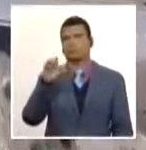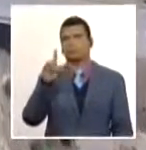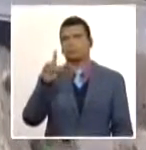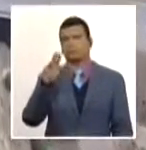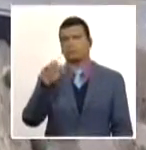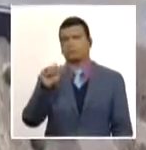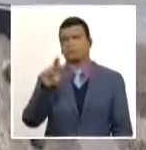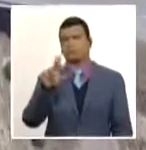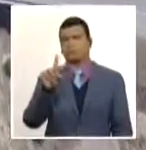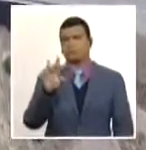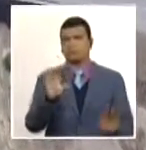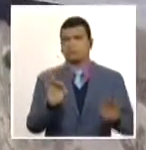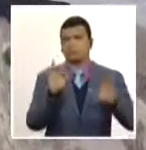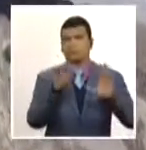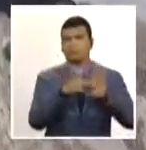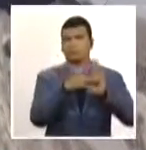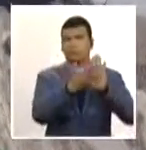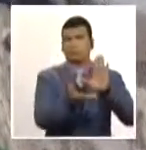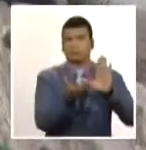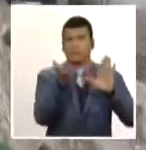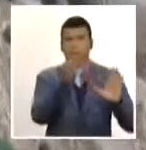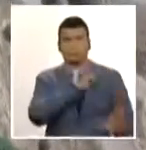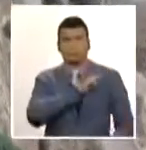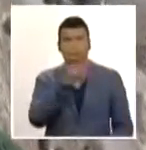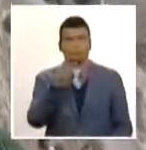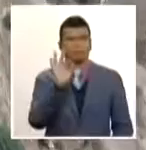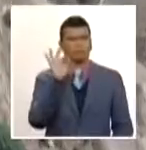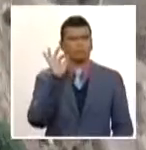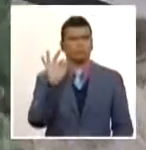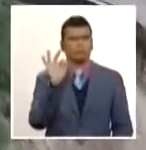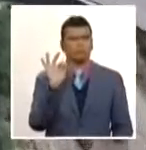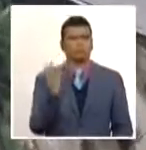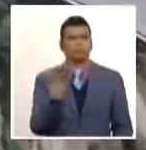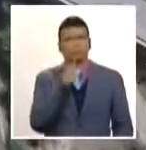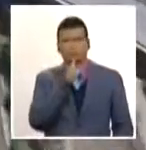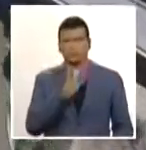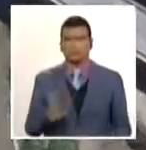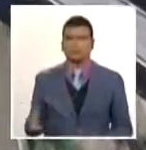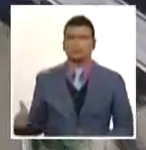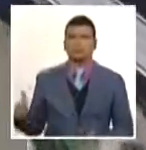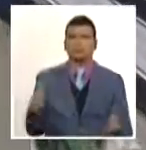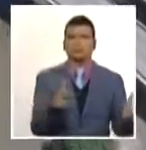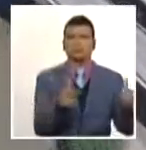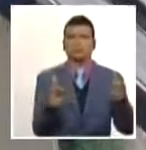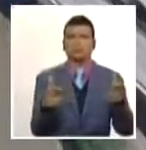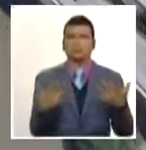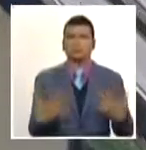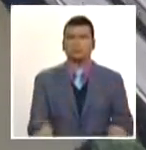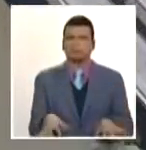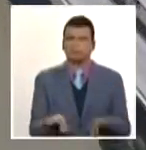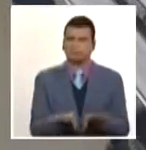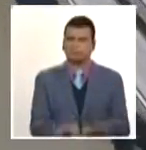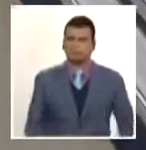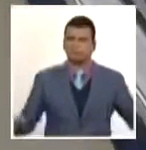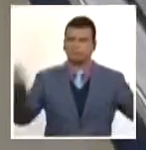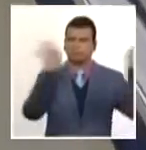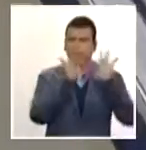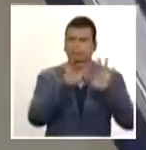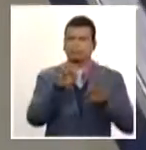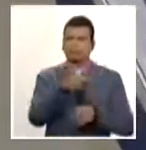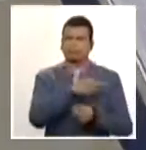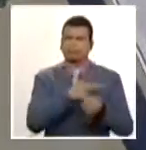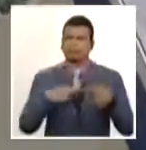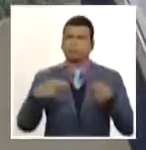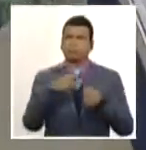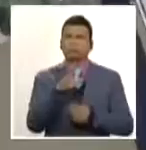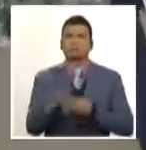espectacular el Valle del Cauca. Se ve, obviamente, el río, esta arteria tan importante para la región, doctor Almario, pero